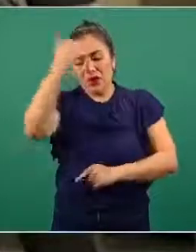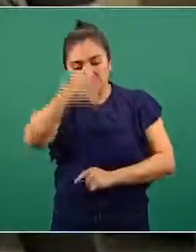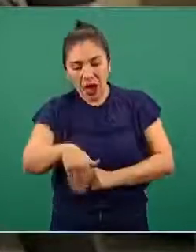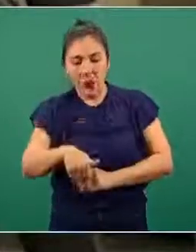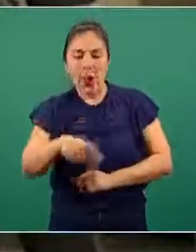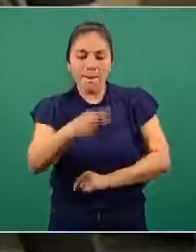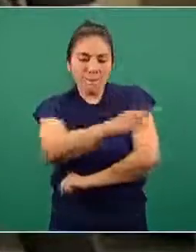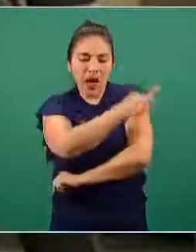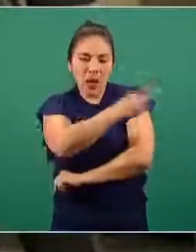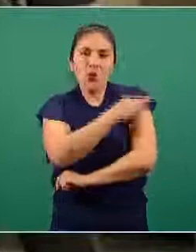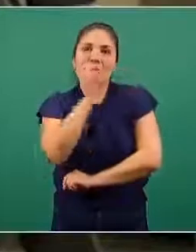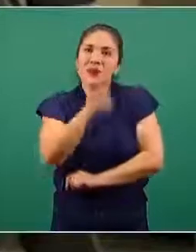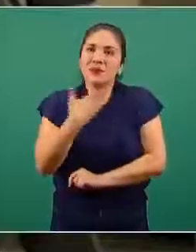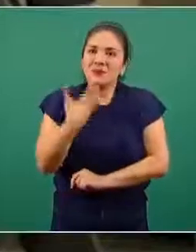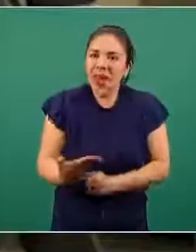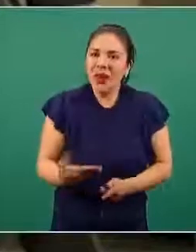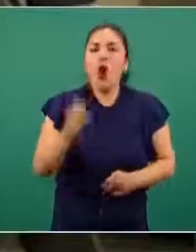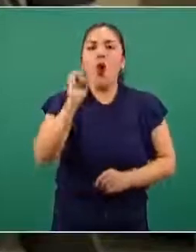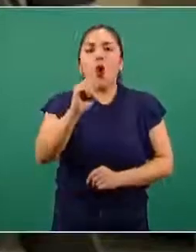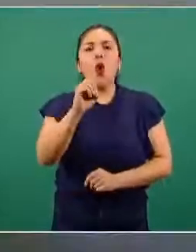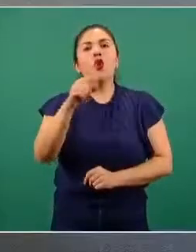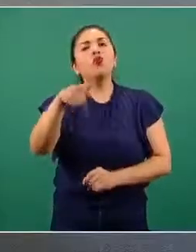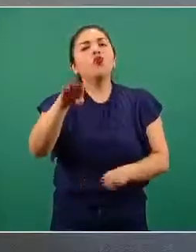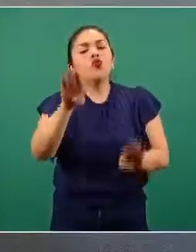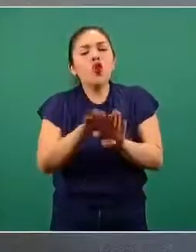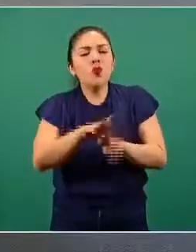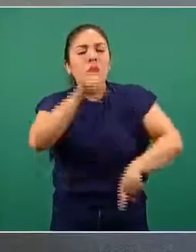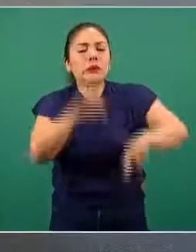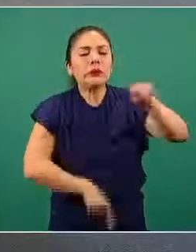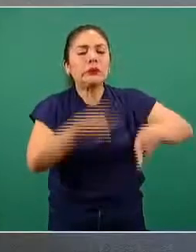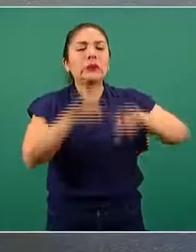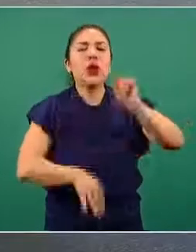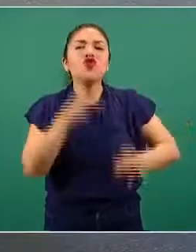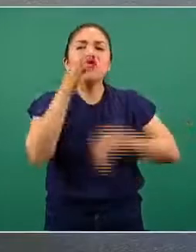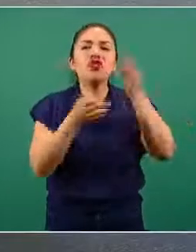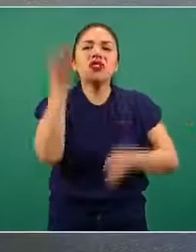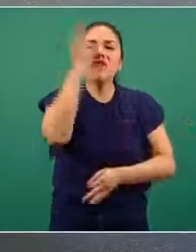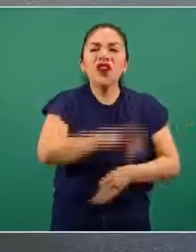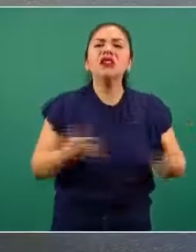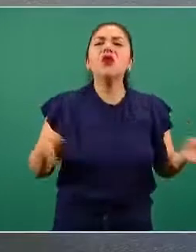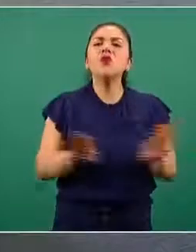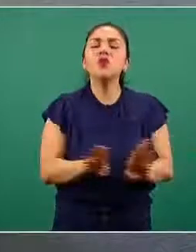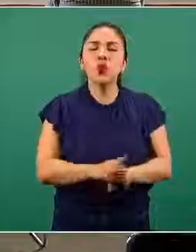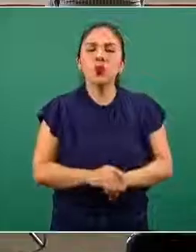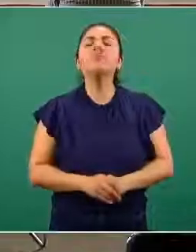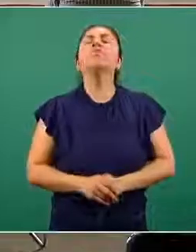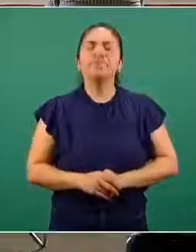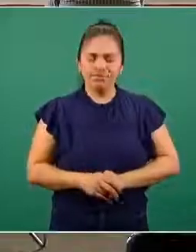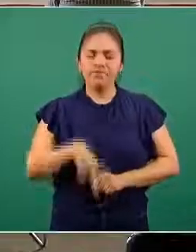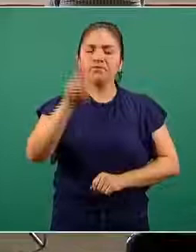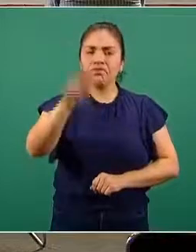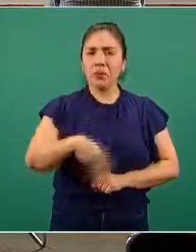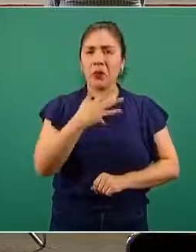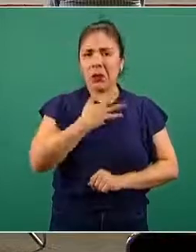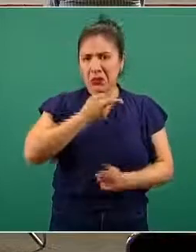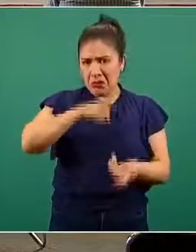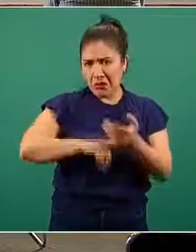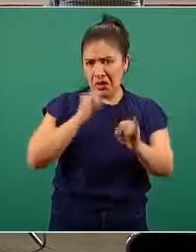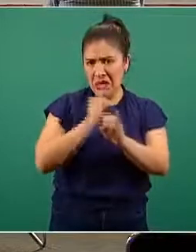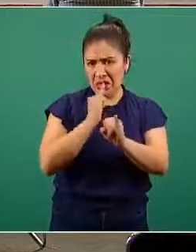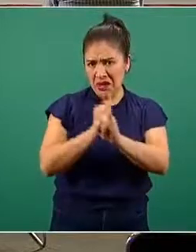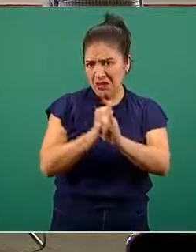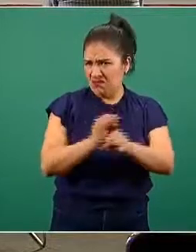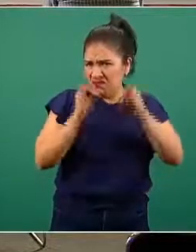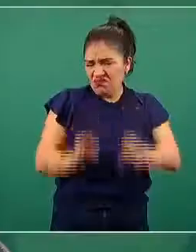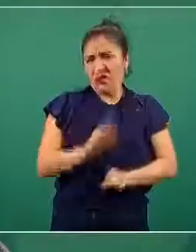si tienen incluso un plan en contra de las fake news. Claro, en nuestra página oficial de coronavirus.gov.mx se